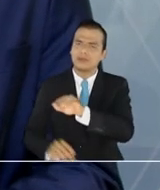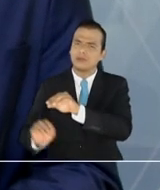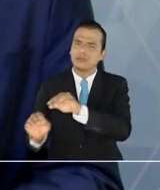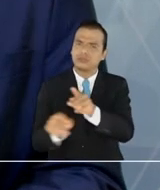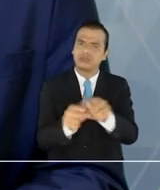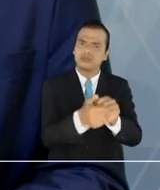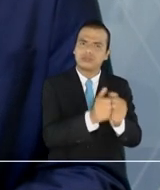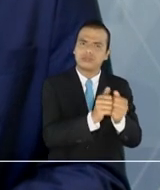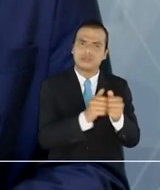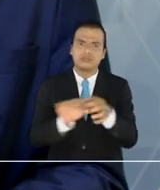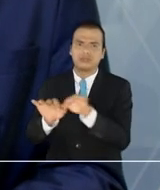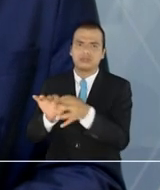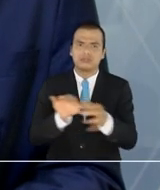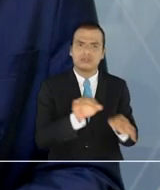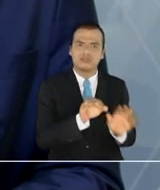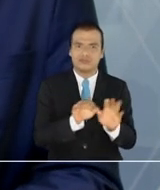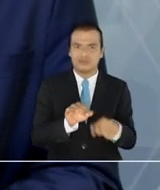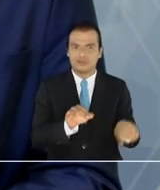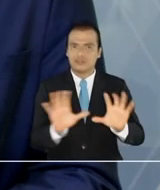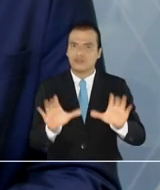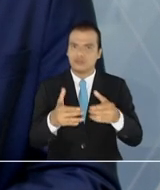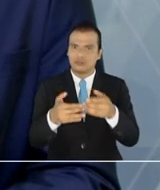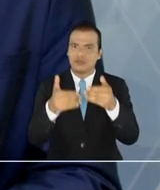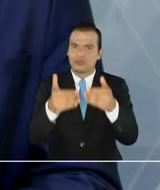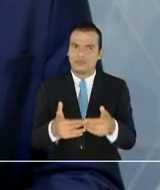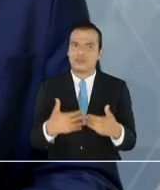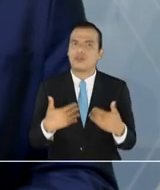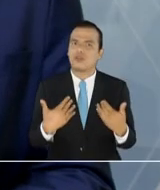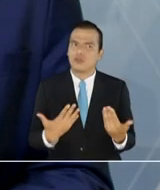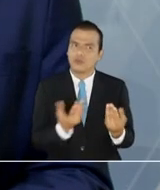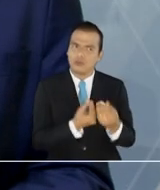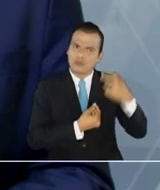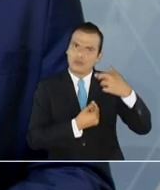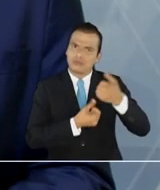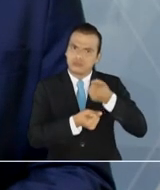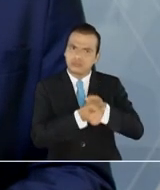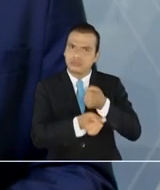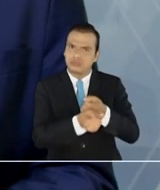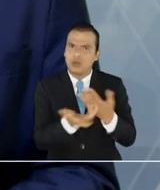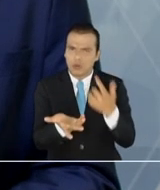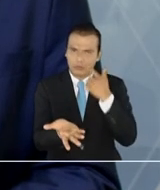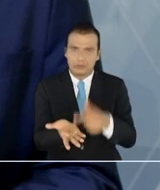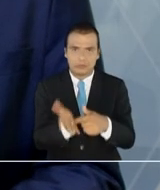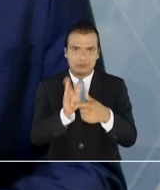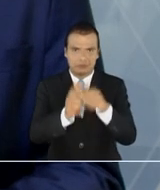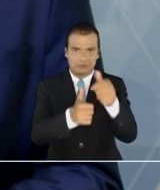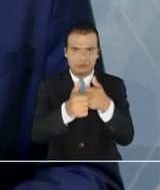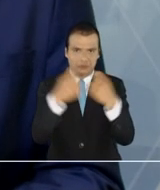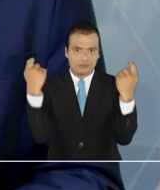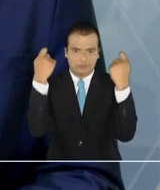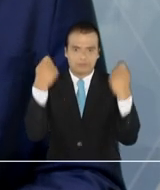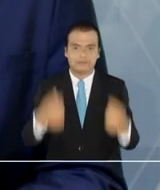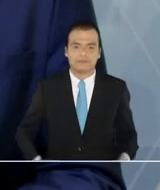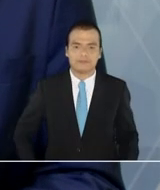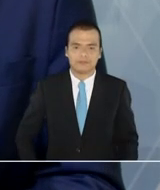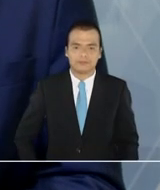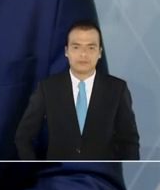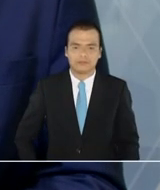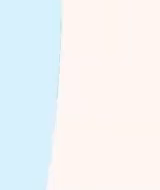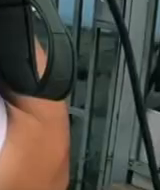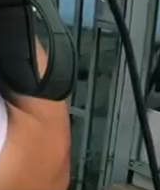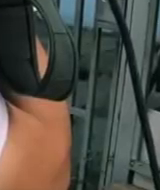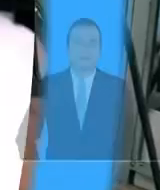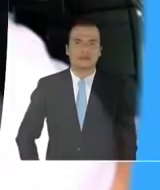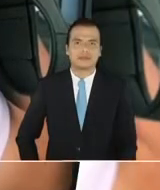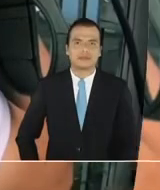incentivos y el equipo multidisciplinario que tienen del Valle para ellos con el patrocinio de café Águila Roja el valle de oro